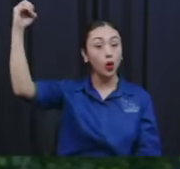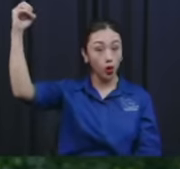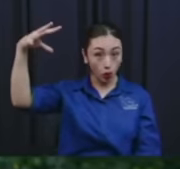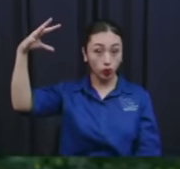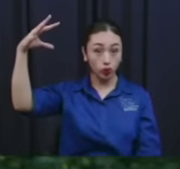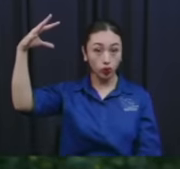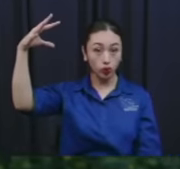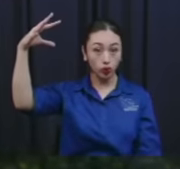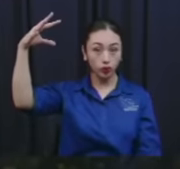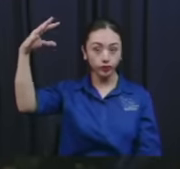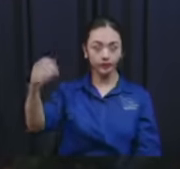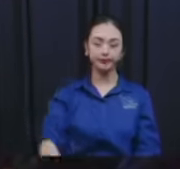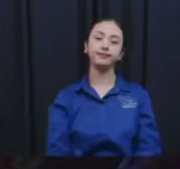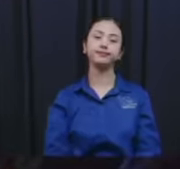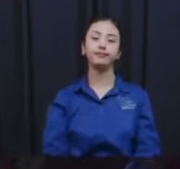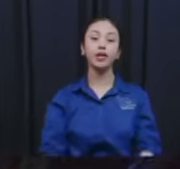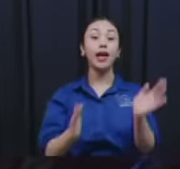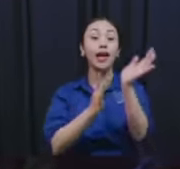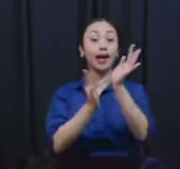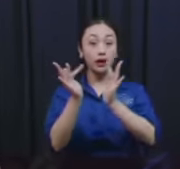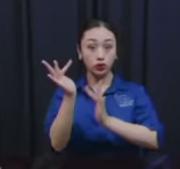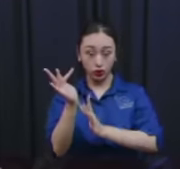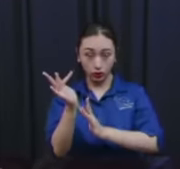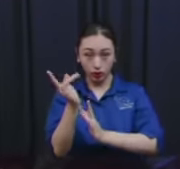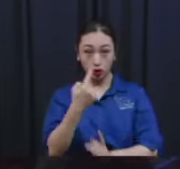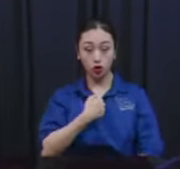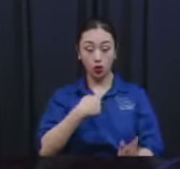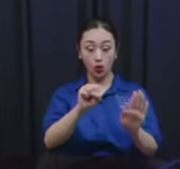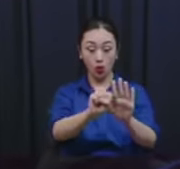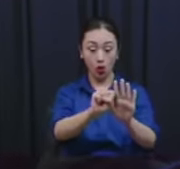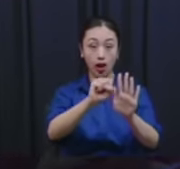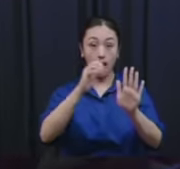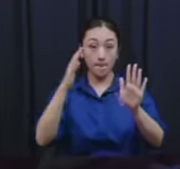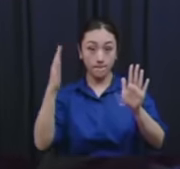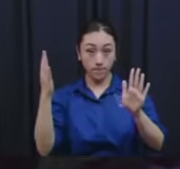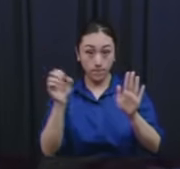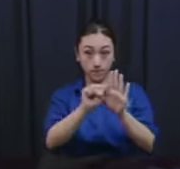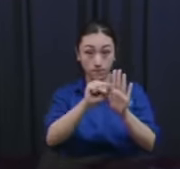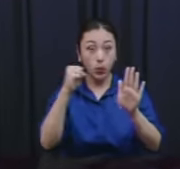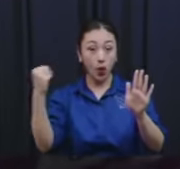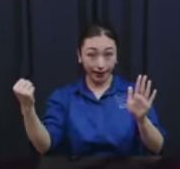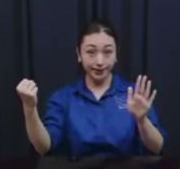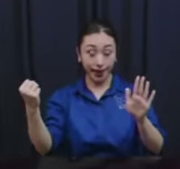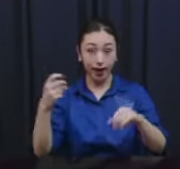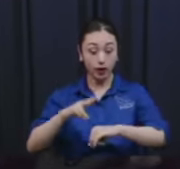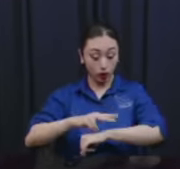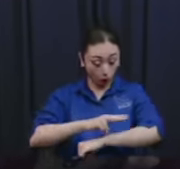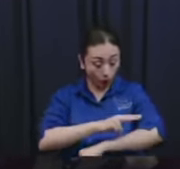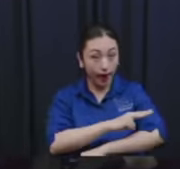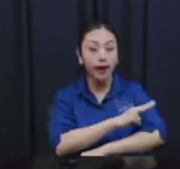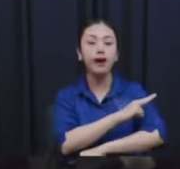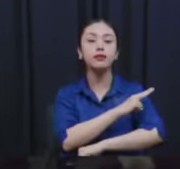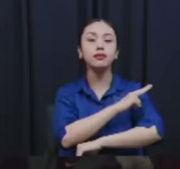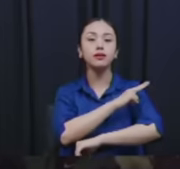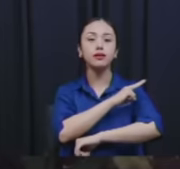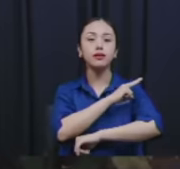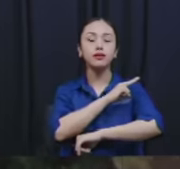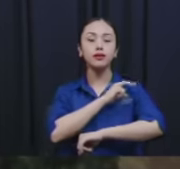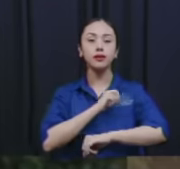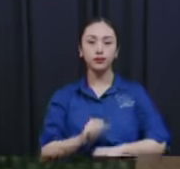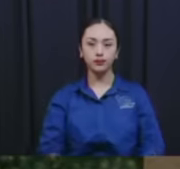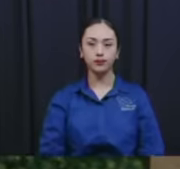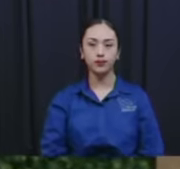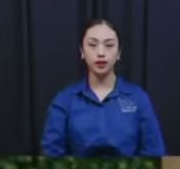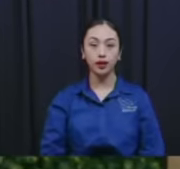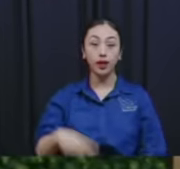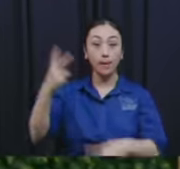luz él dice yo soy la puerta de las ovejas alzados vosotras os puertas eternas y entrará El Rey de Gloria Quién es ese